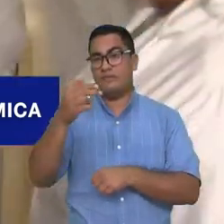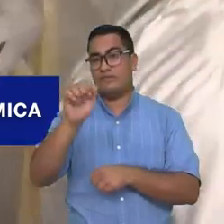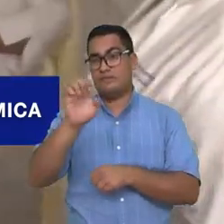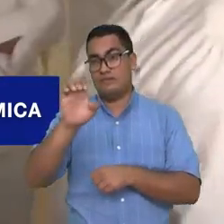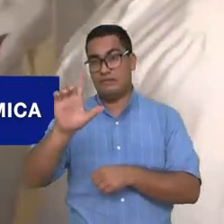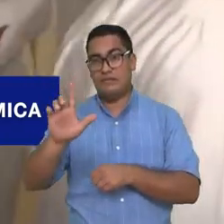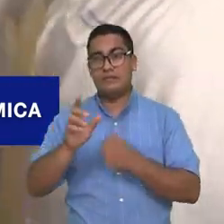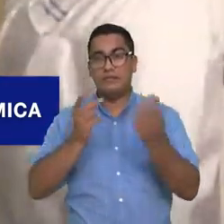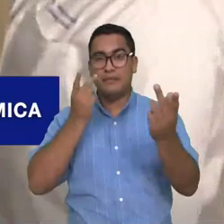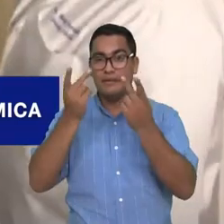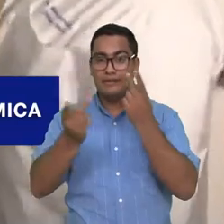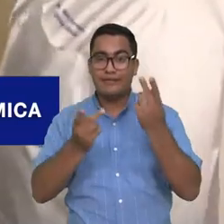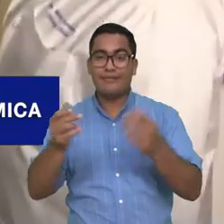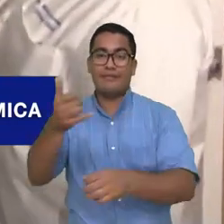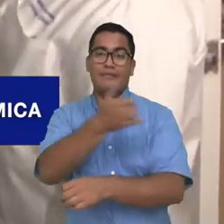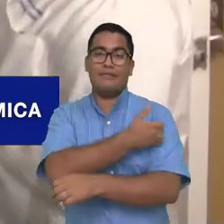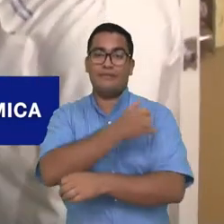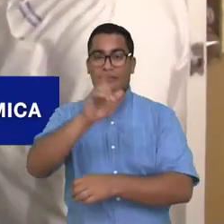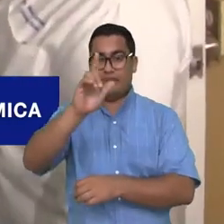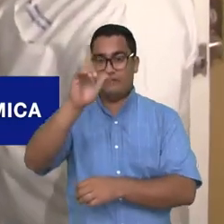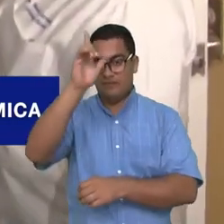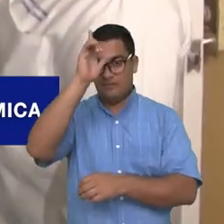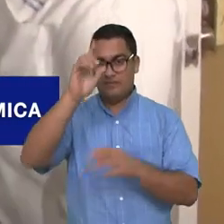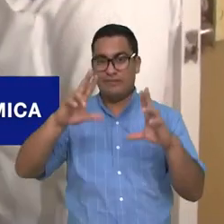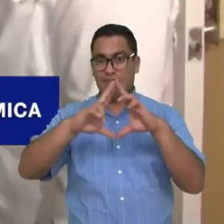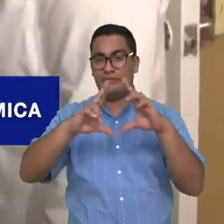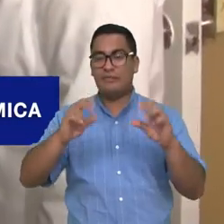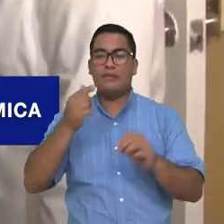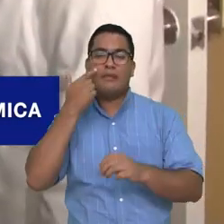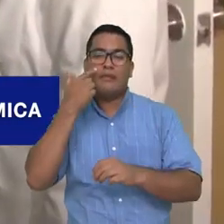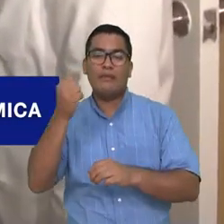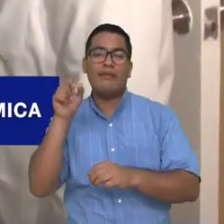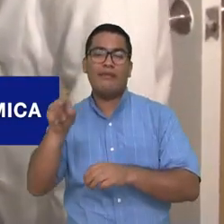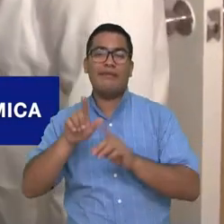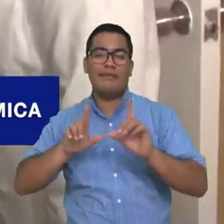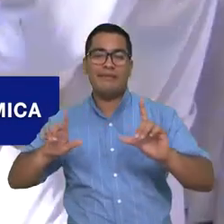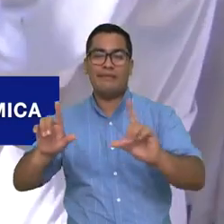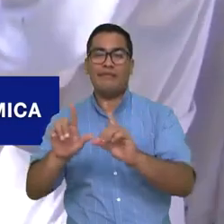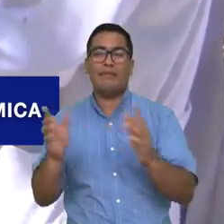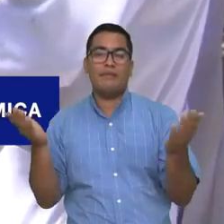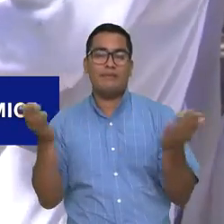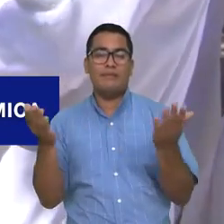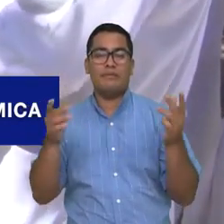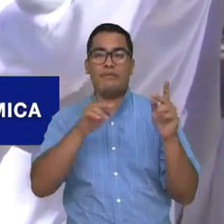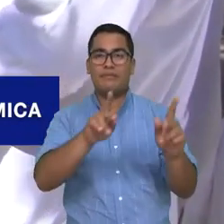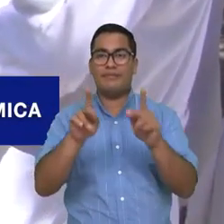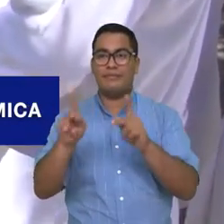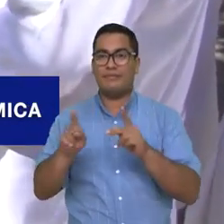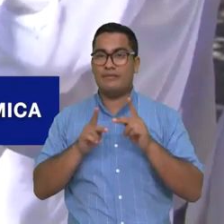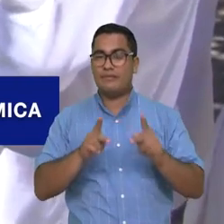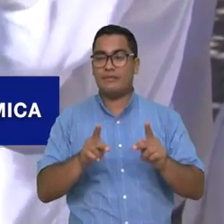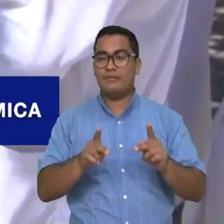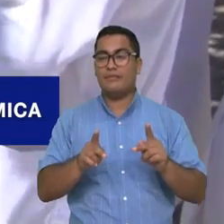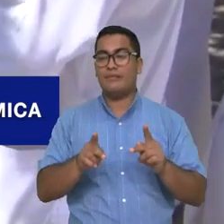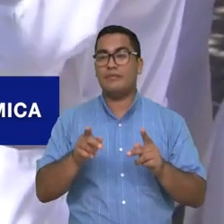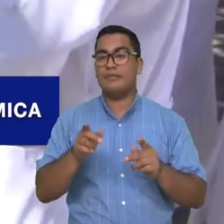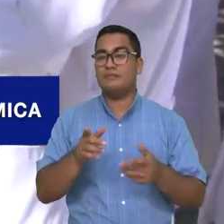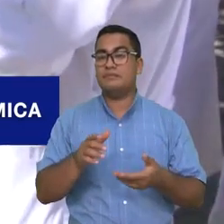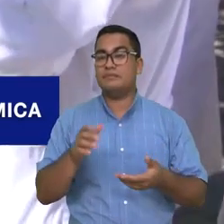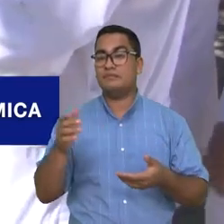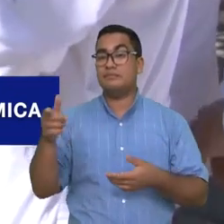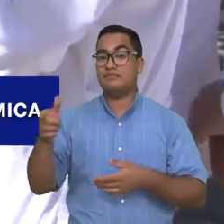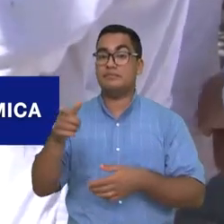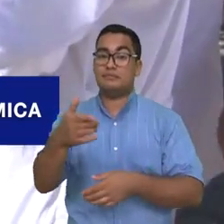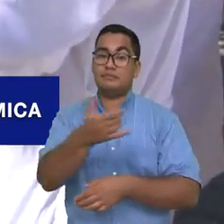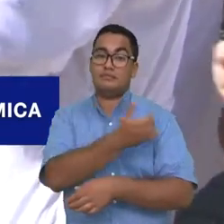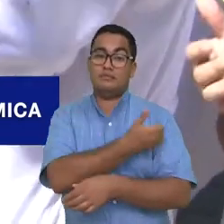el Hospital Alemán Nicaragüense para conocer la preparación y organización del personal de salud de este centro